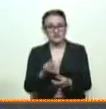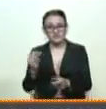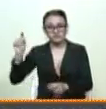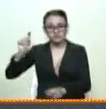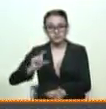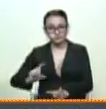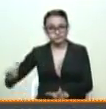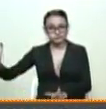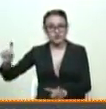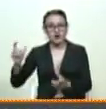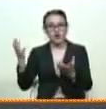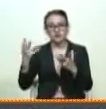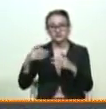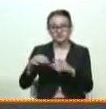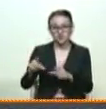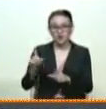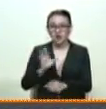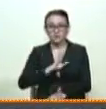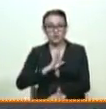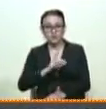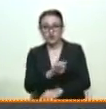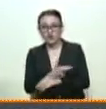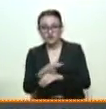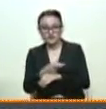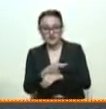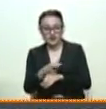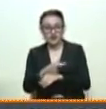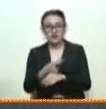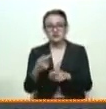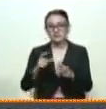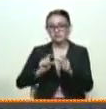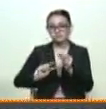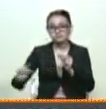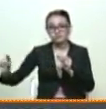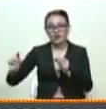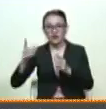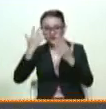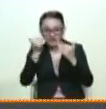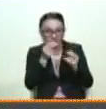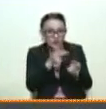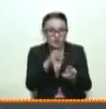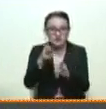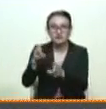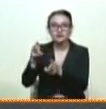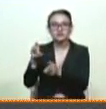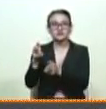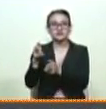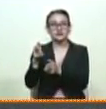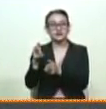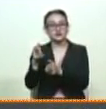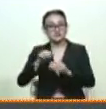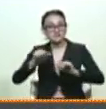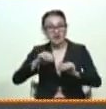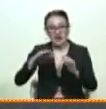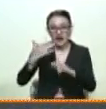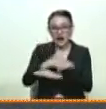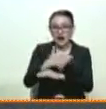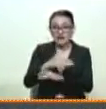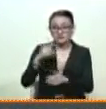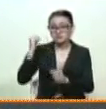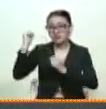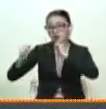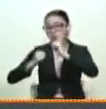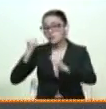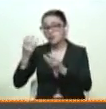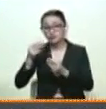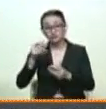a las organizaciones no gubernamentales, el financiamiento a los terroristas que han actuado en la calle, que han asesinado a venezolanos y